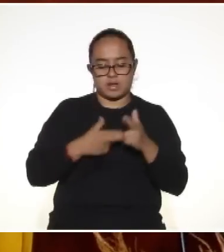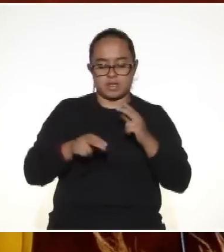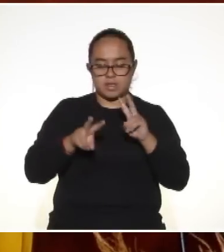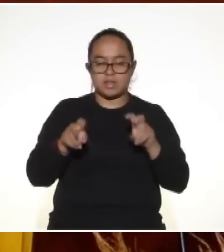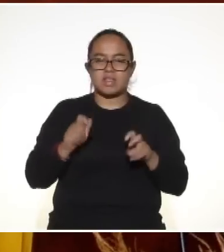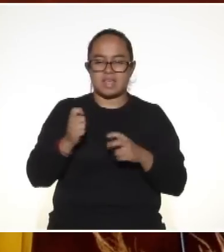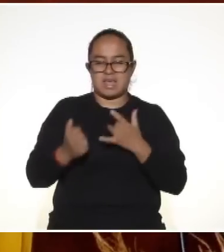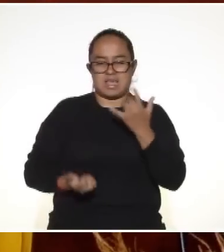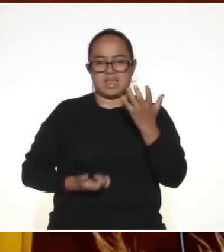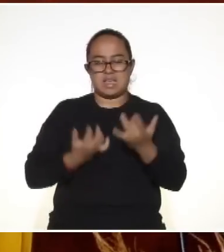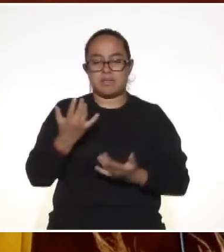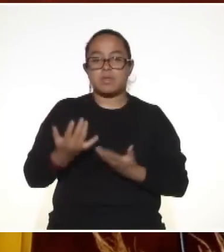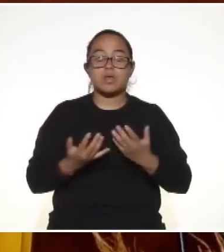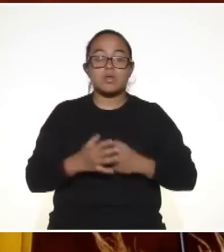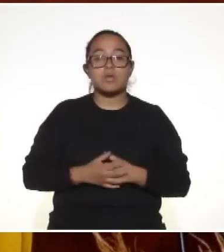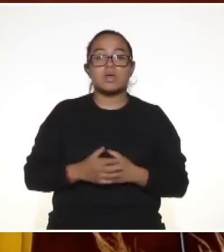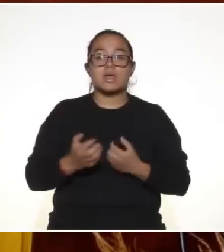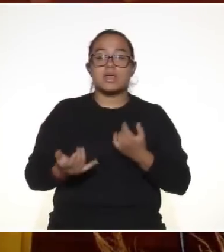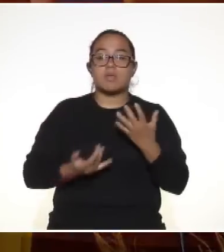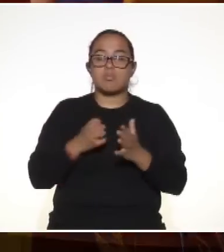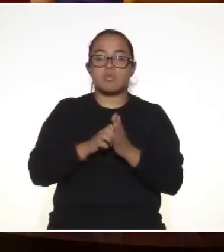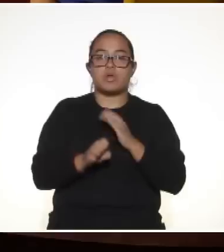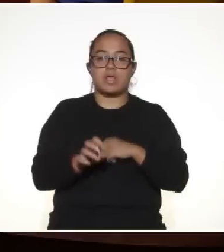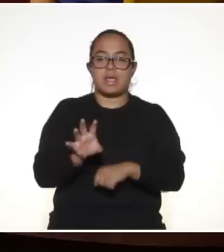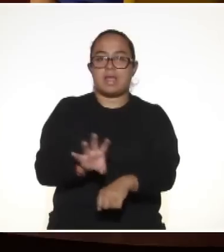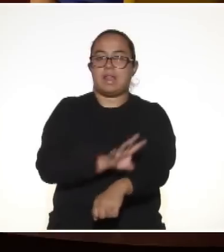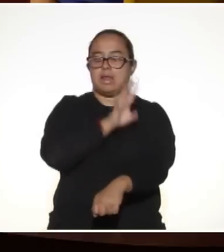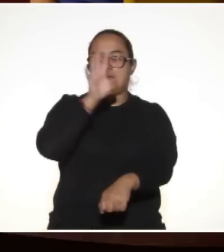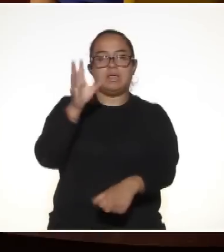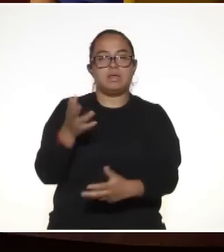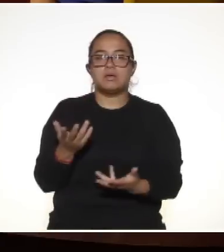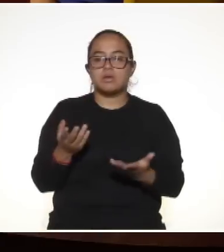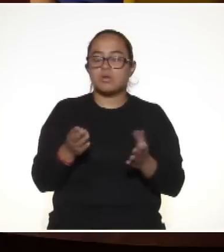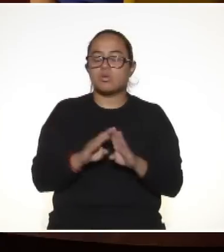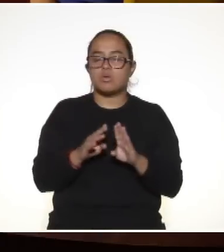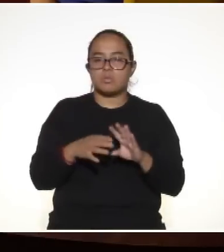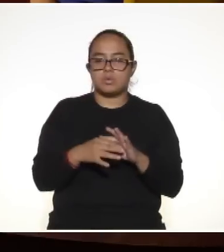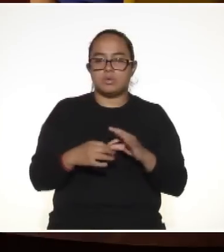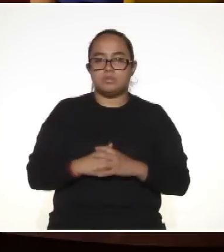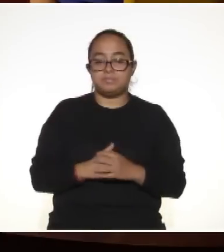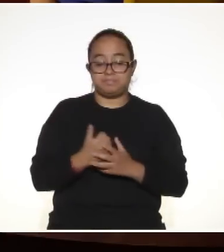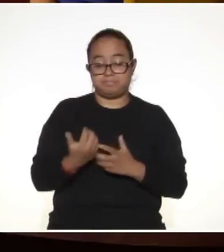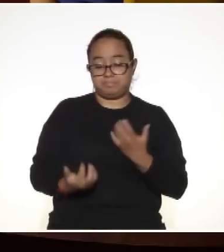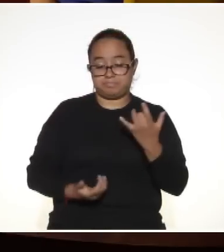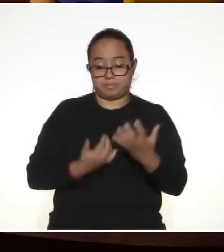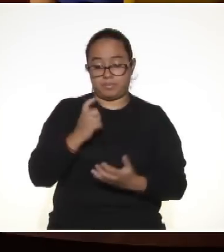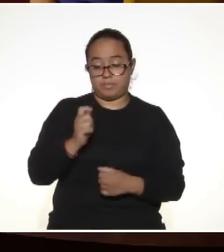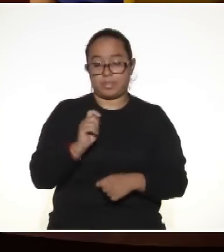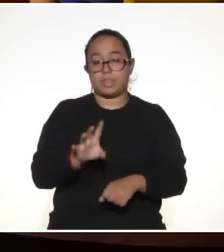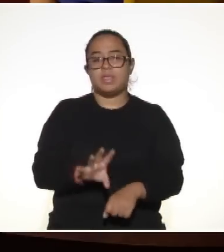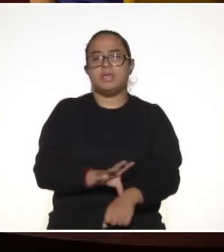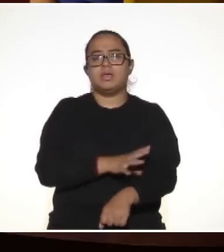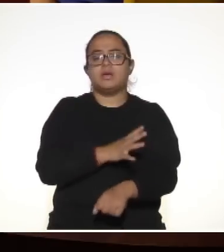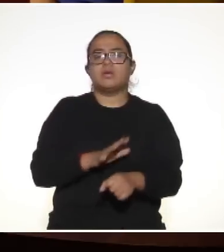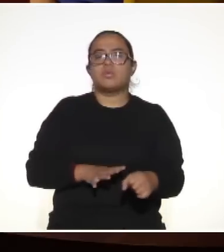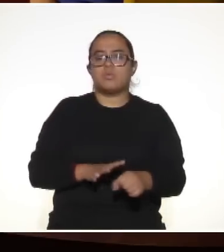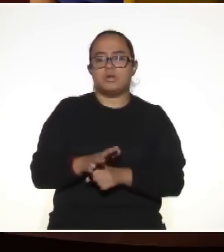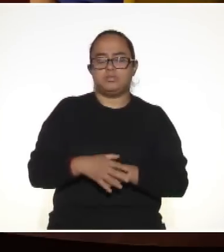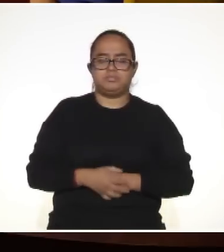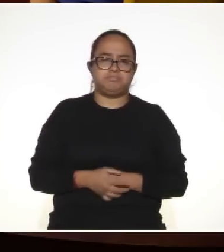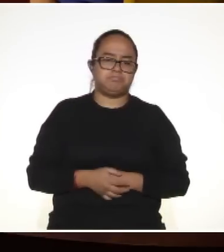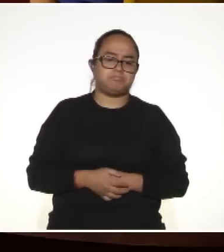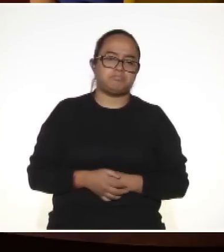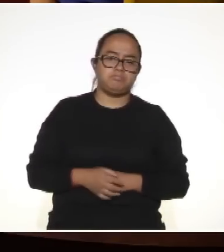faltó comentar quemaduras eléctricas. Doctores, ¿qué nos dicen de ellas? Las quemaduras eléctricas son quemaduras